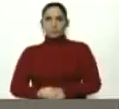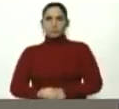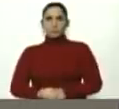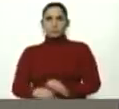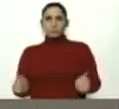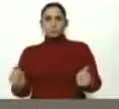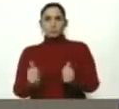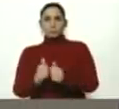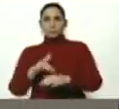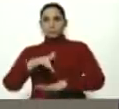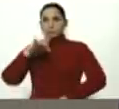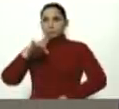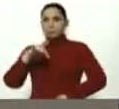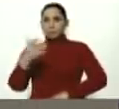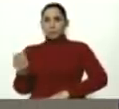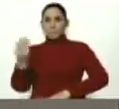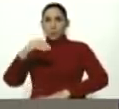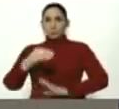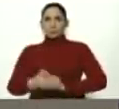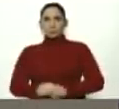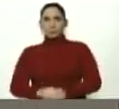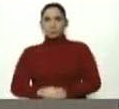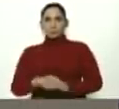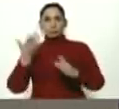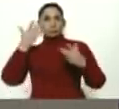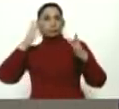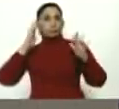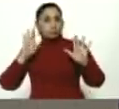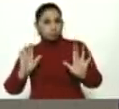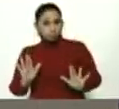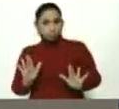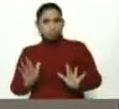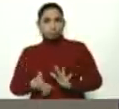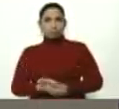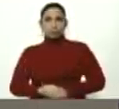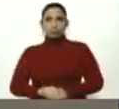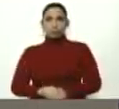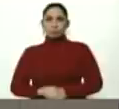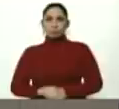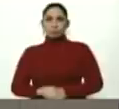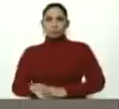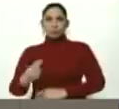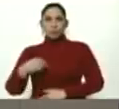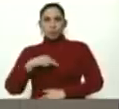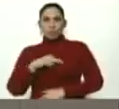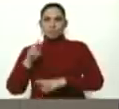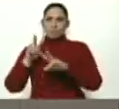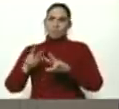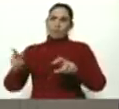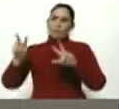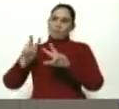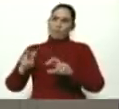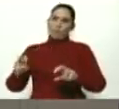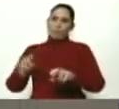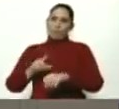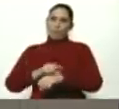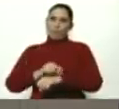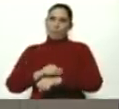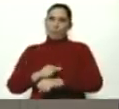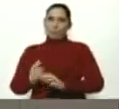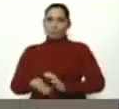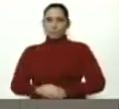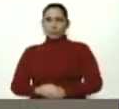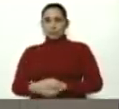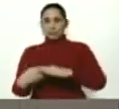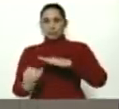el agravante adicional de que pareciera que estamos determinando en este momento, con el apoyo del Instituto